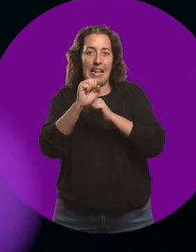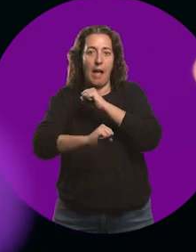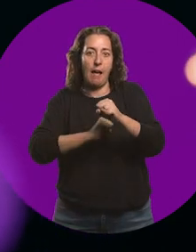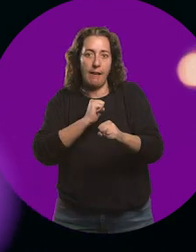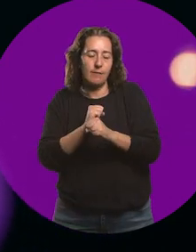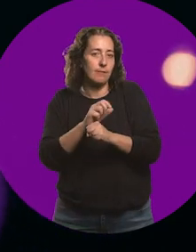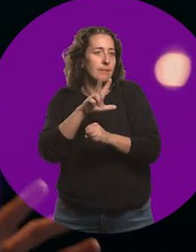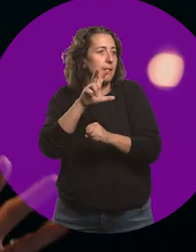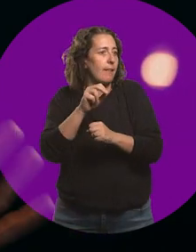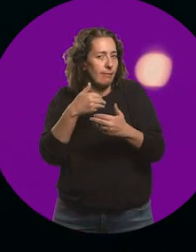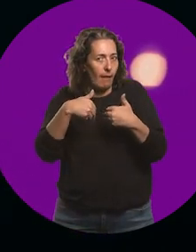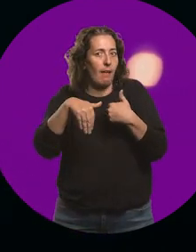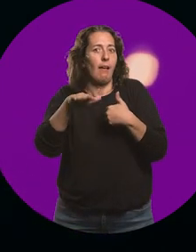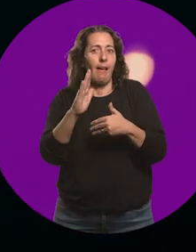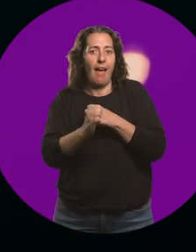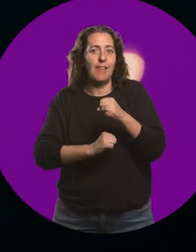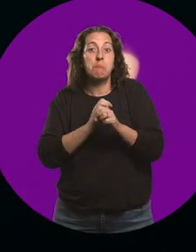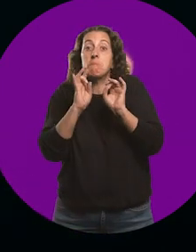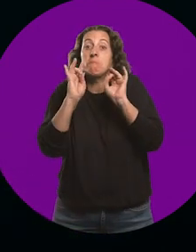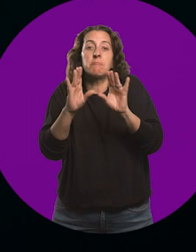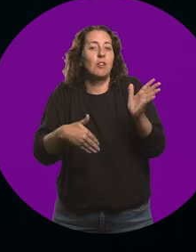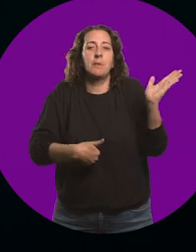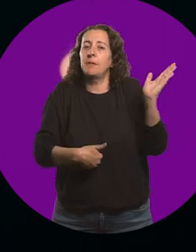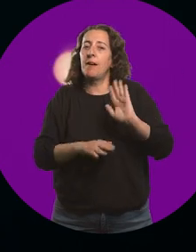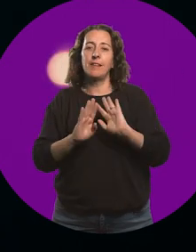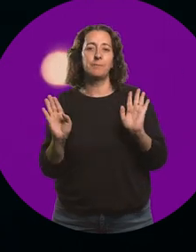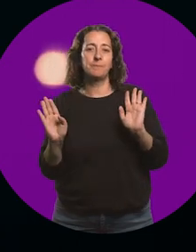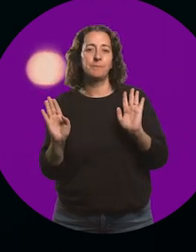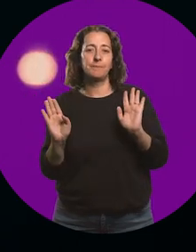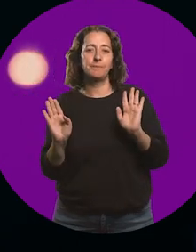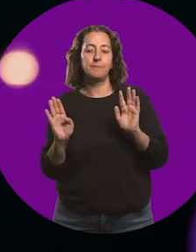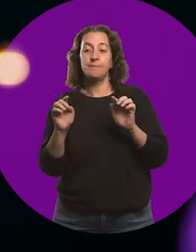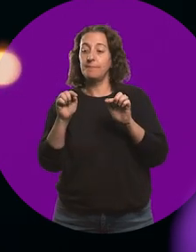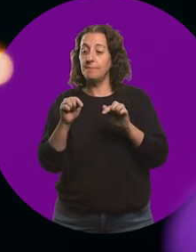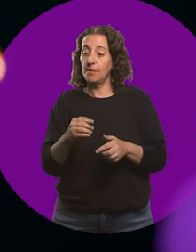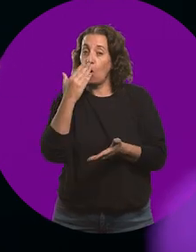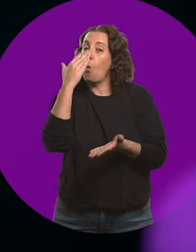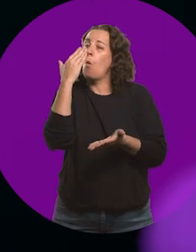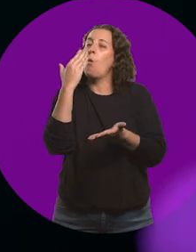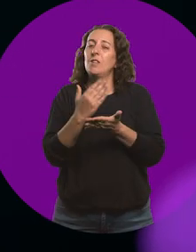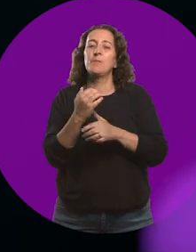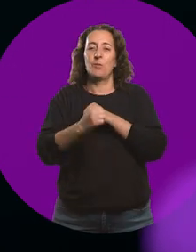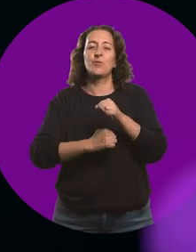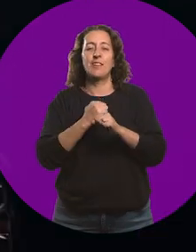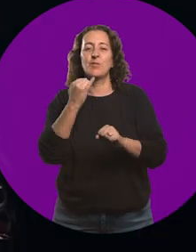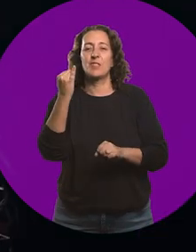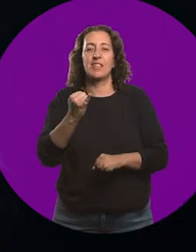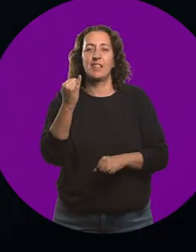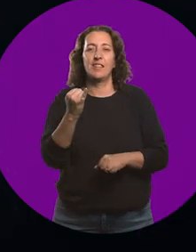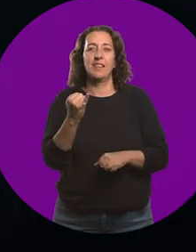y pico de años. Solo bailando. Fueron en estos últimos años en los que mis